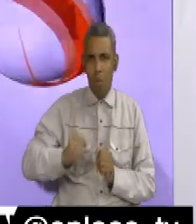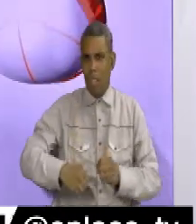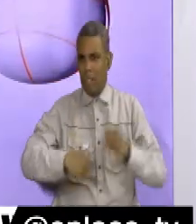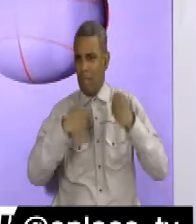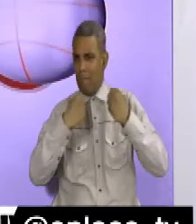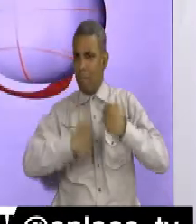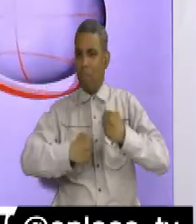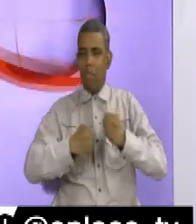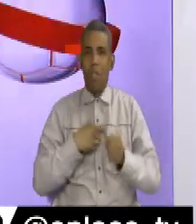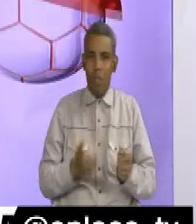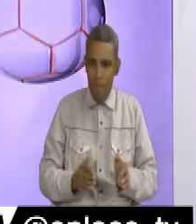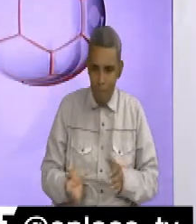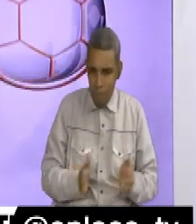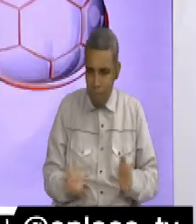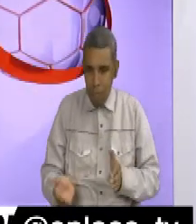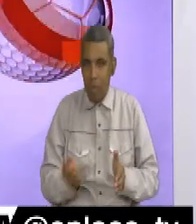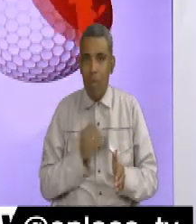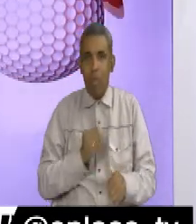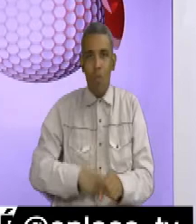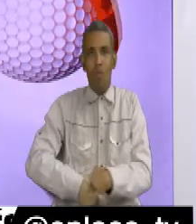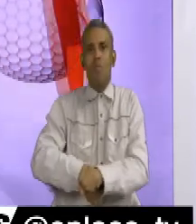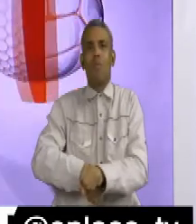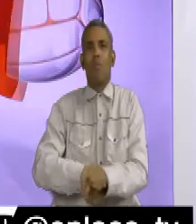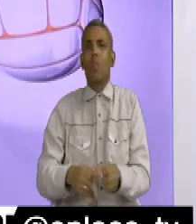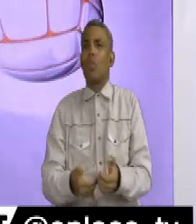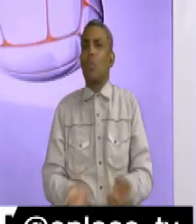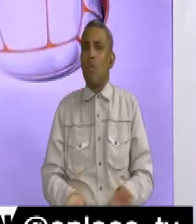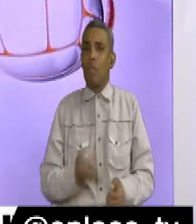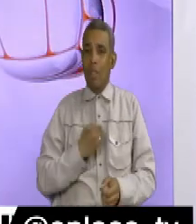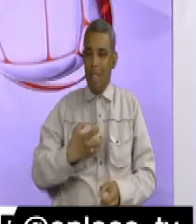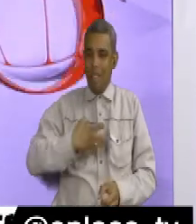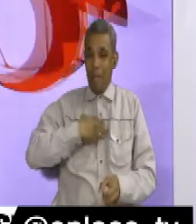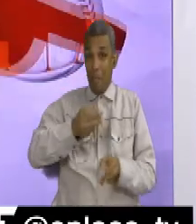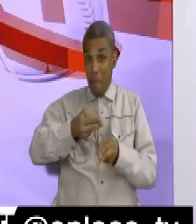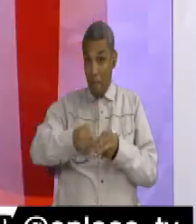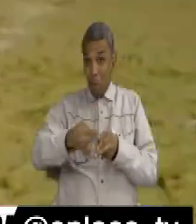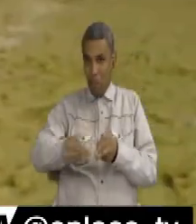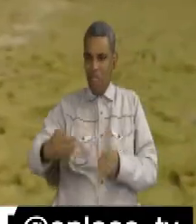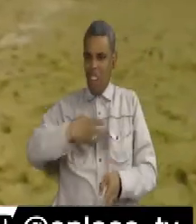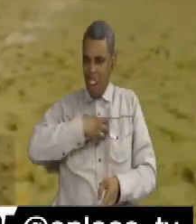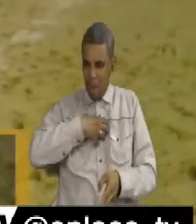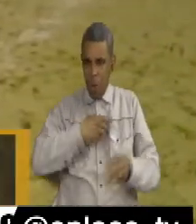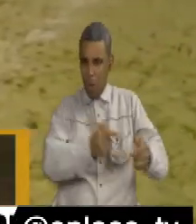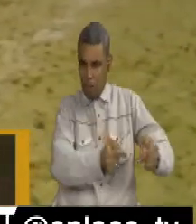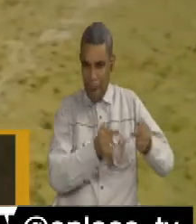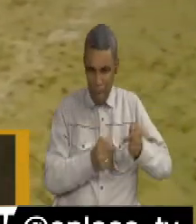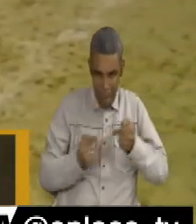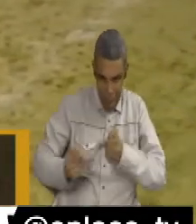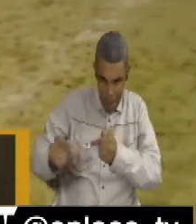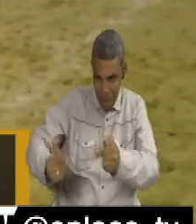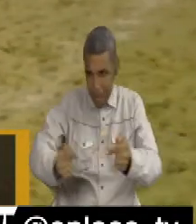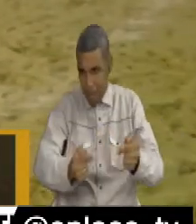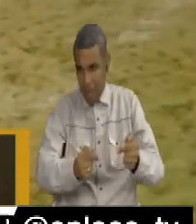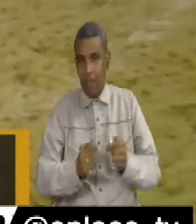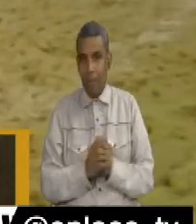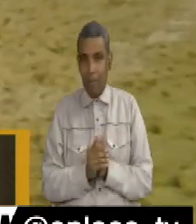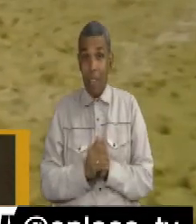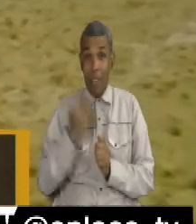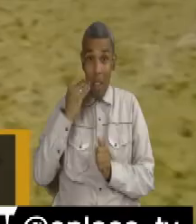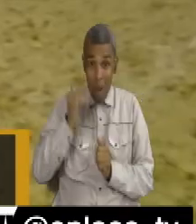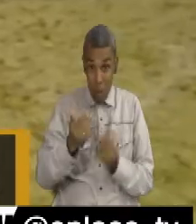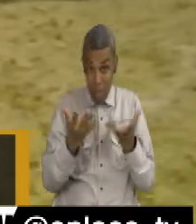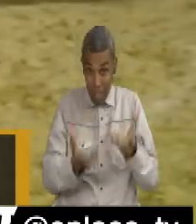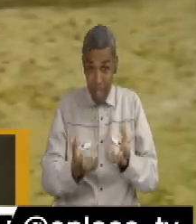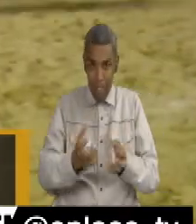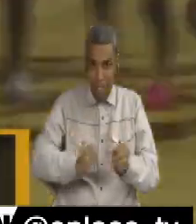municipio. Fueron convocadas precisamente para torneos municipales. Fue abierta la convocatoria para que las mujeres que juegan